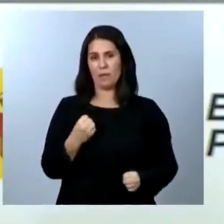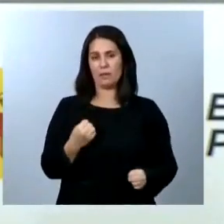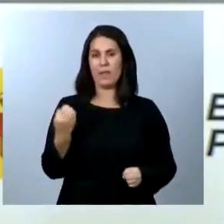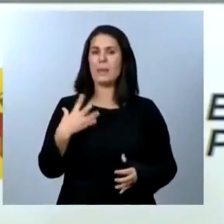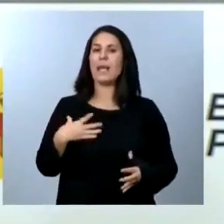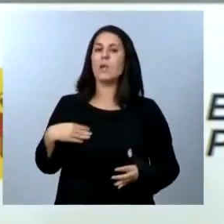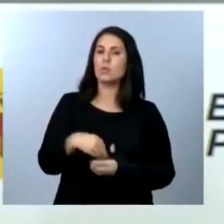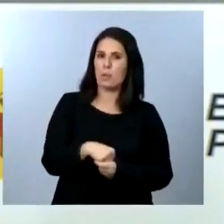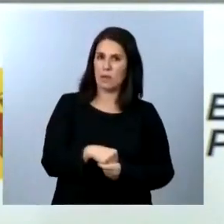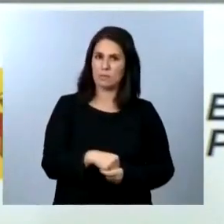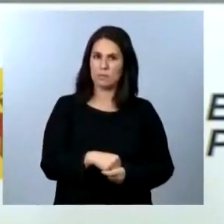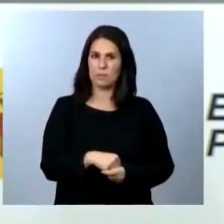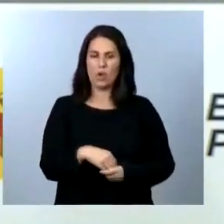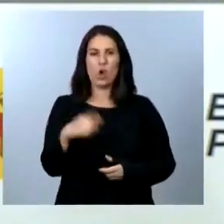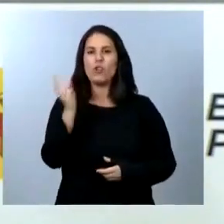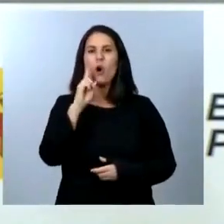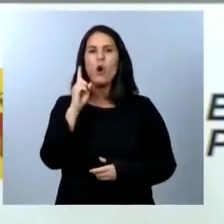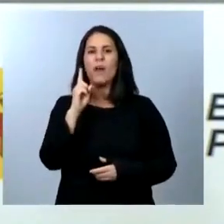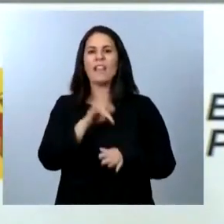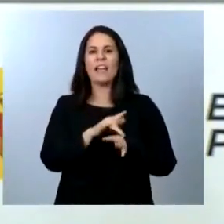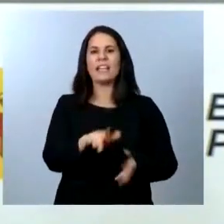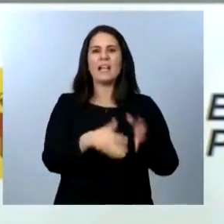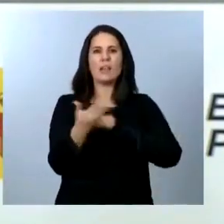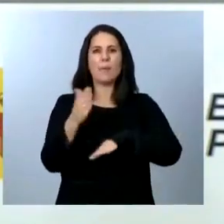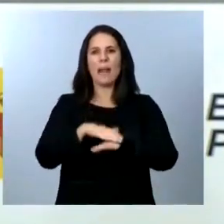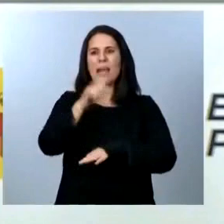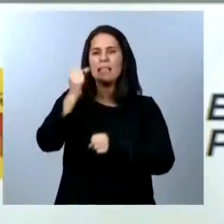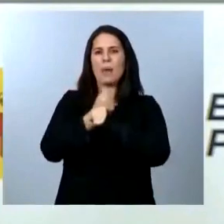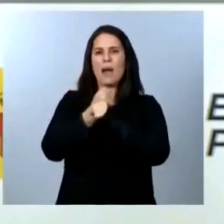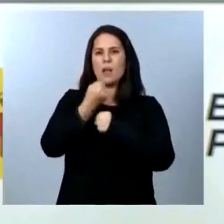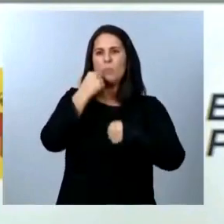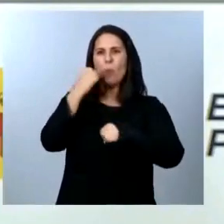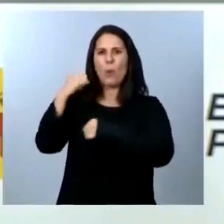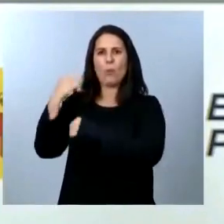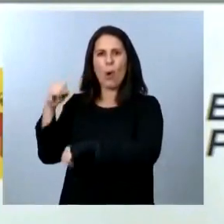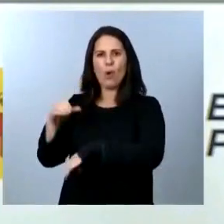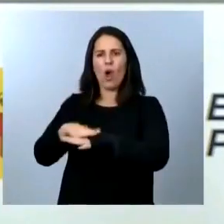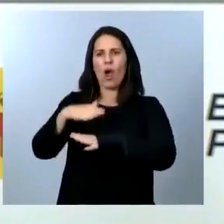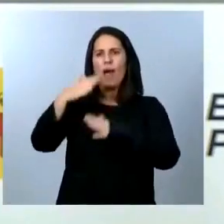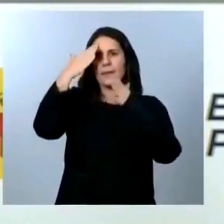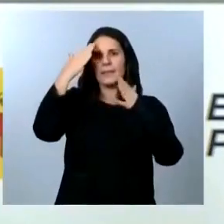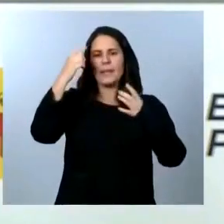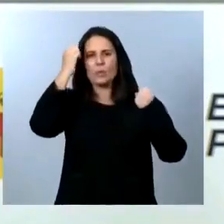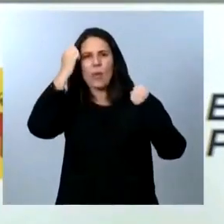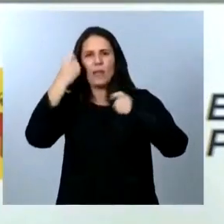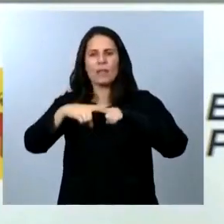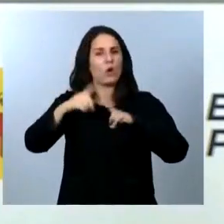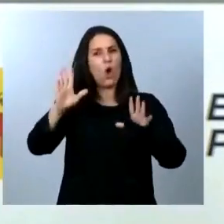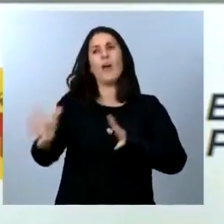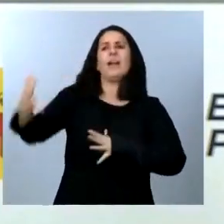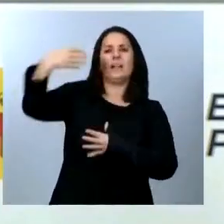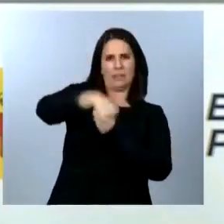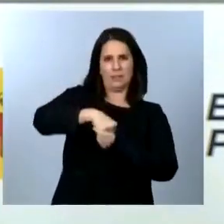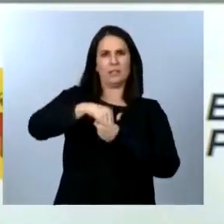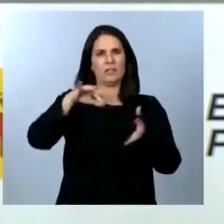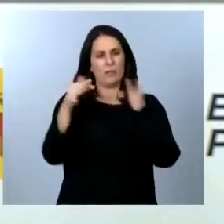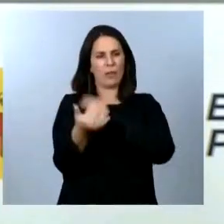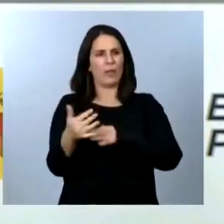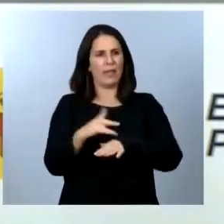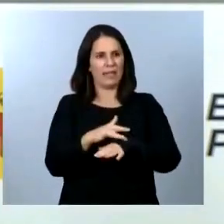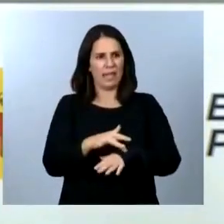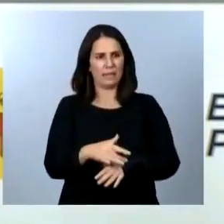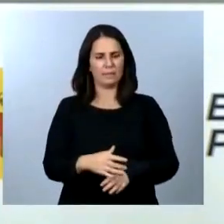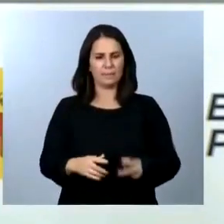para expulsar a trabajadores, a estudiantes, sino para incorporarlos precisamente a esa transformación digital, y la cohesión